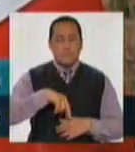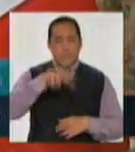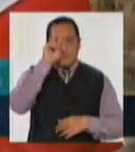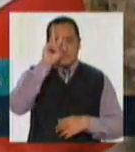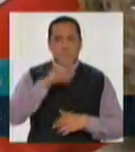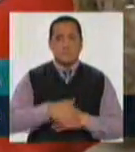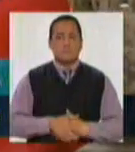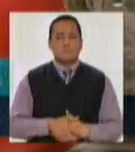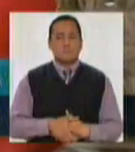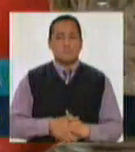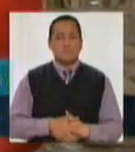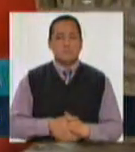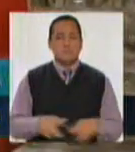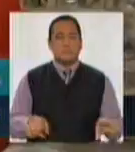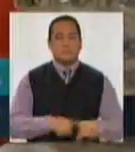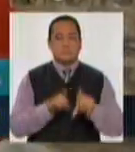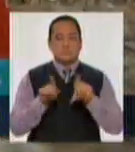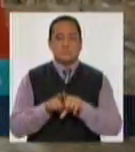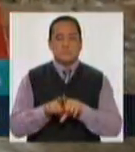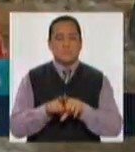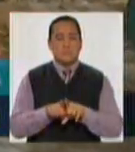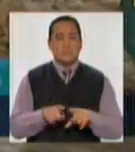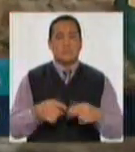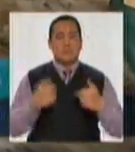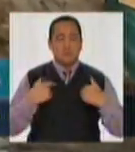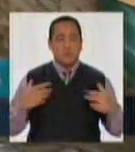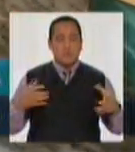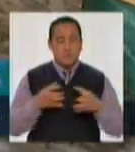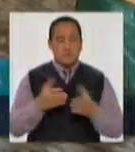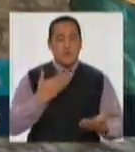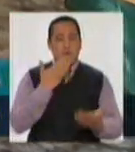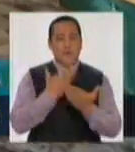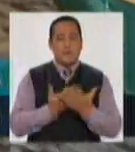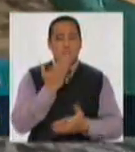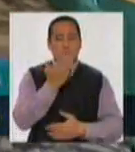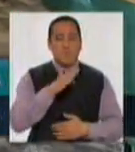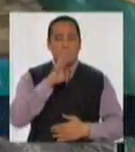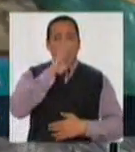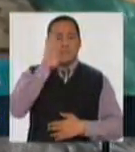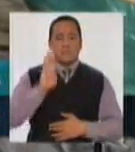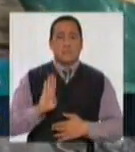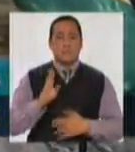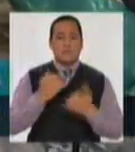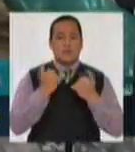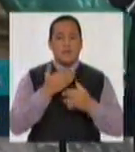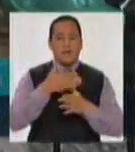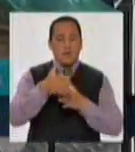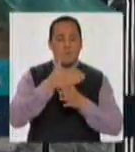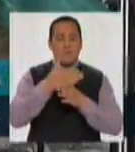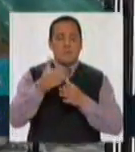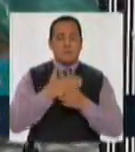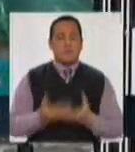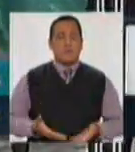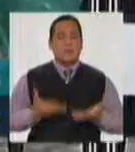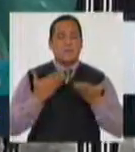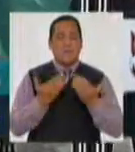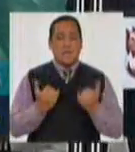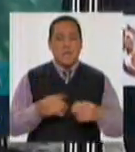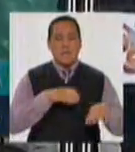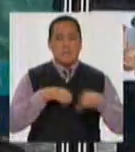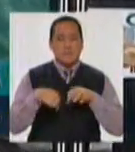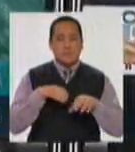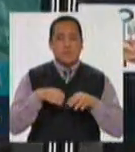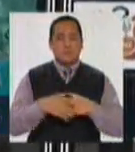nacional. Asimismo, hemos agradecido a Brasil la cooperación que viene